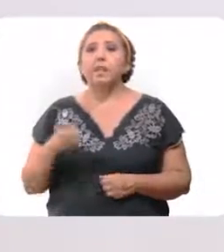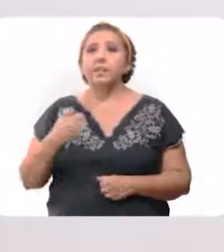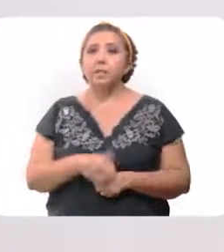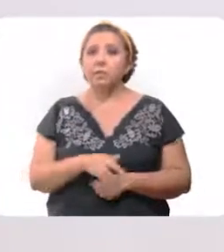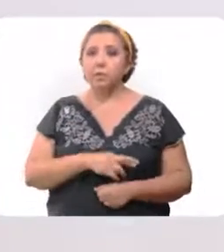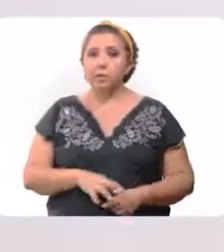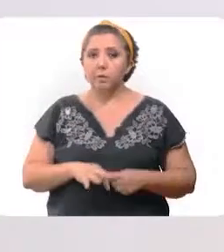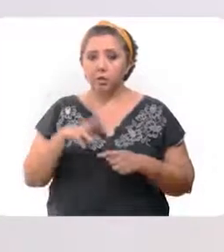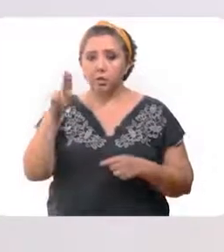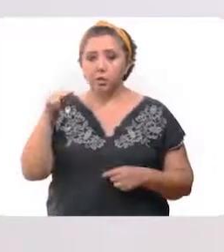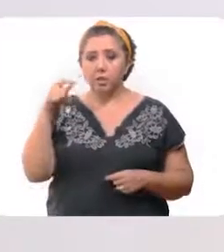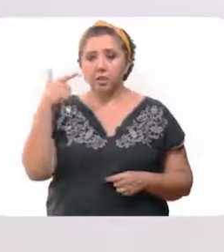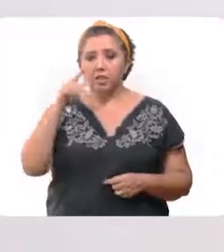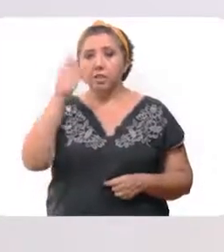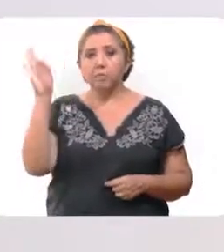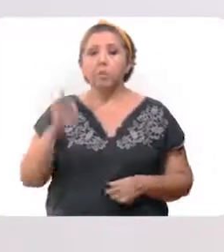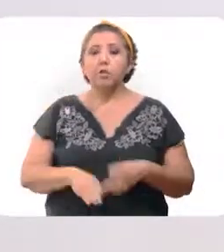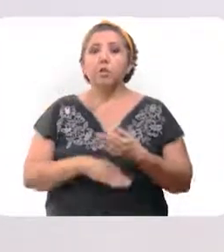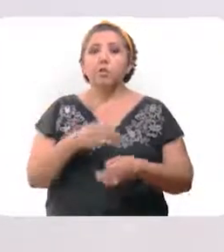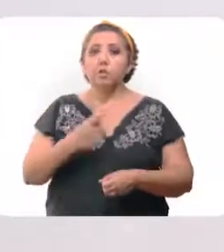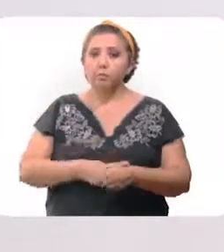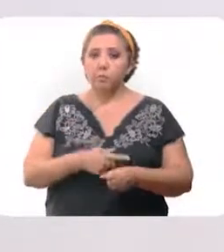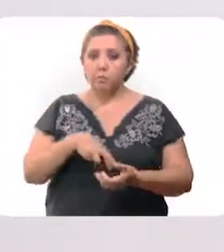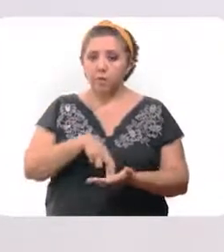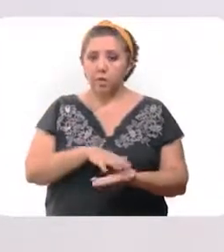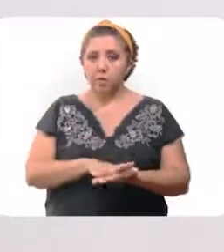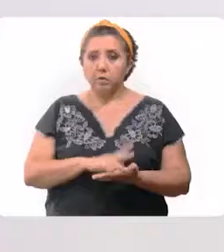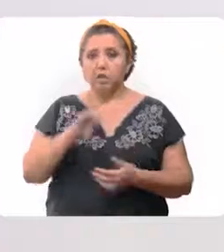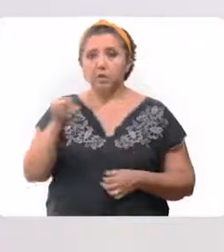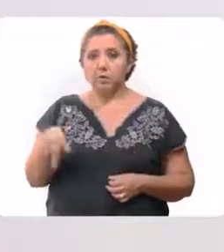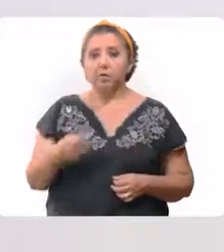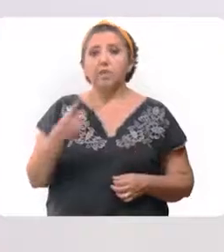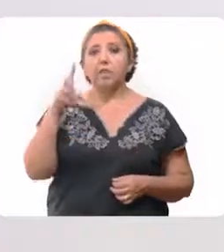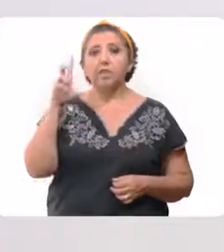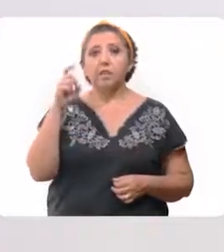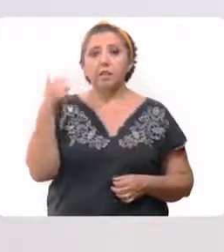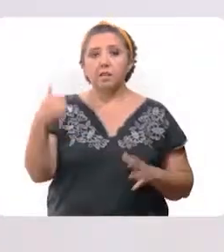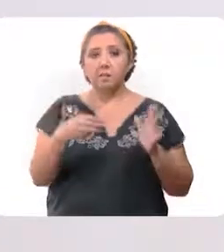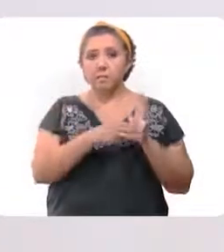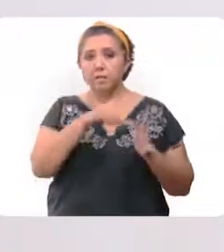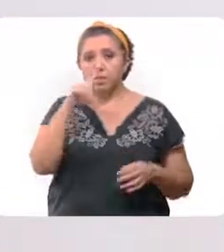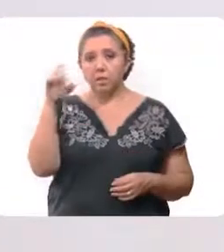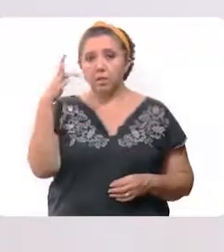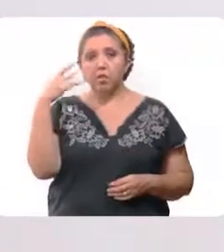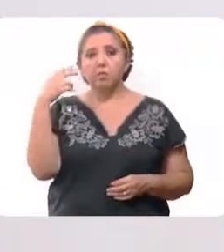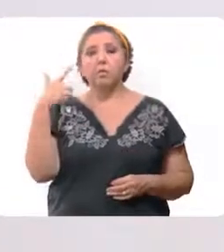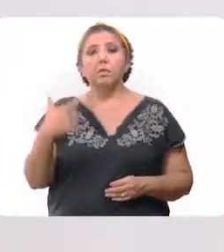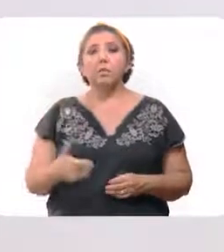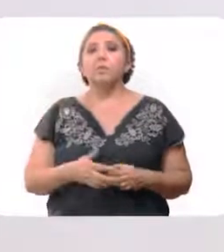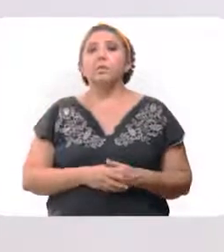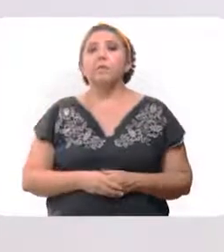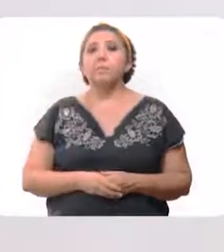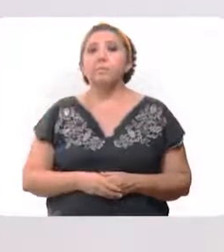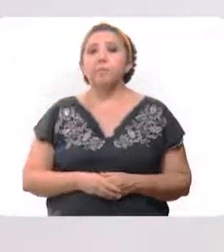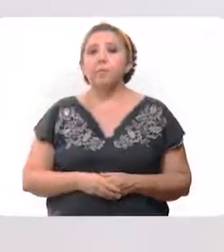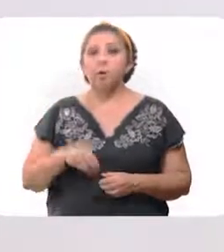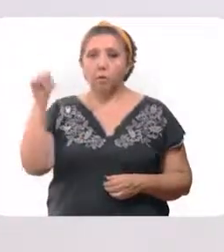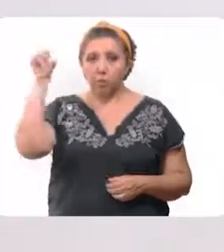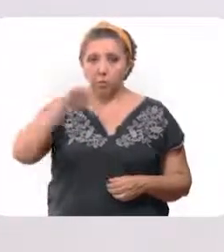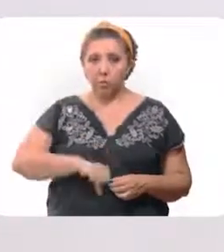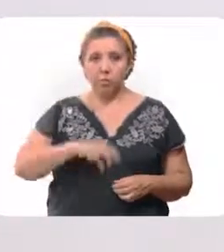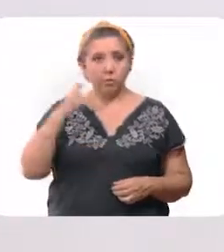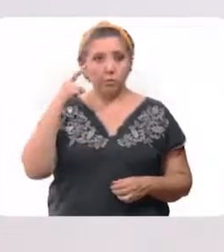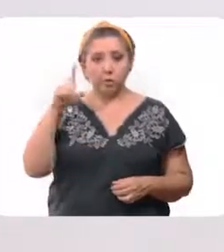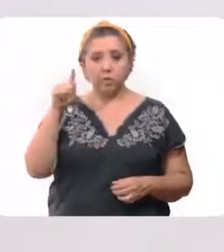Esta cifra representa el 87% del total de contagios registrados, que son 36.157. Hoy